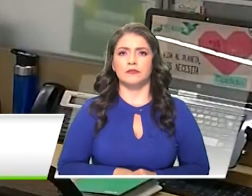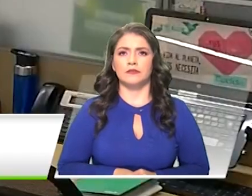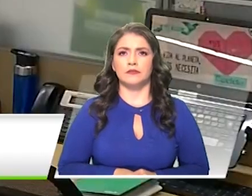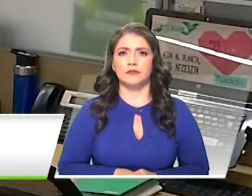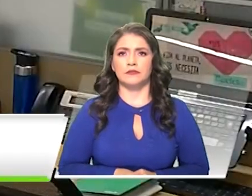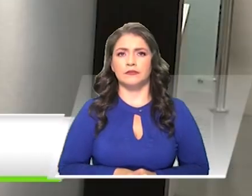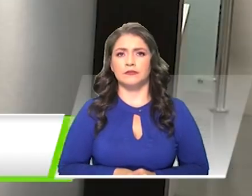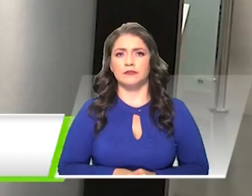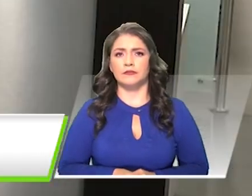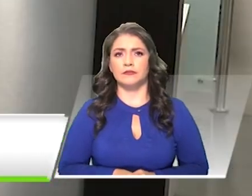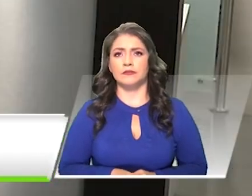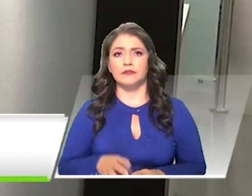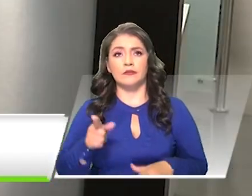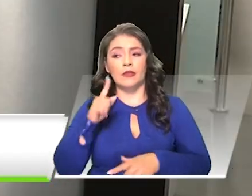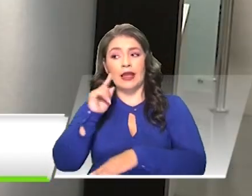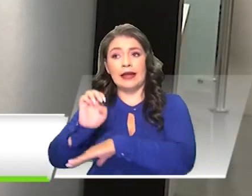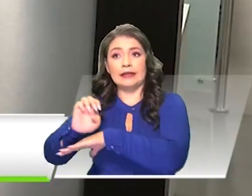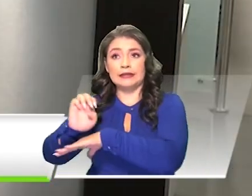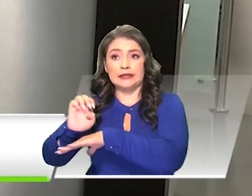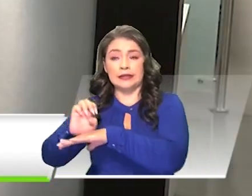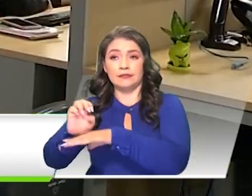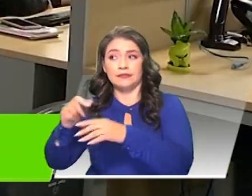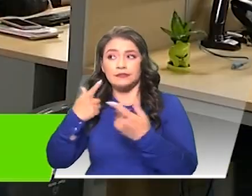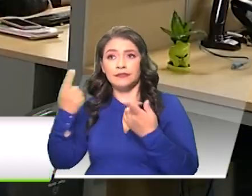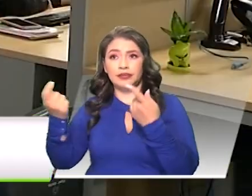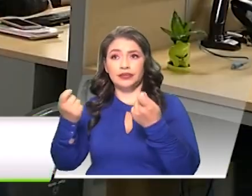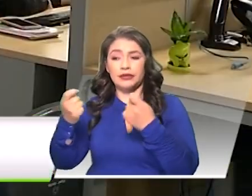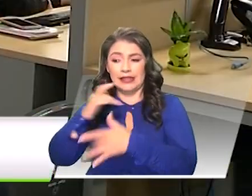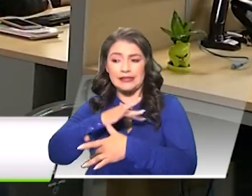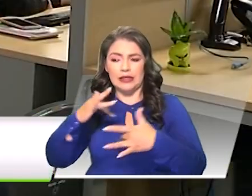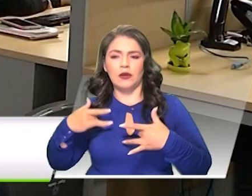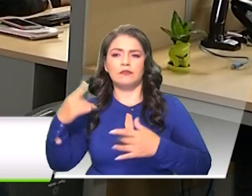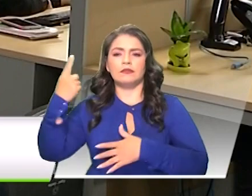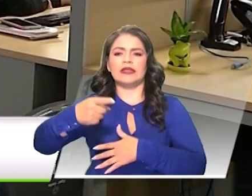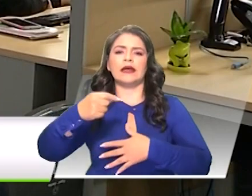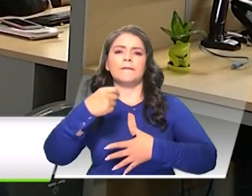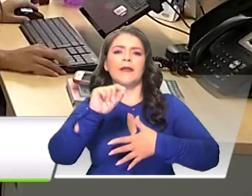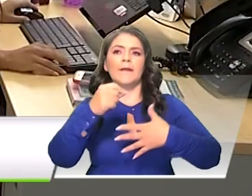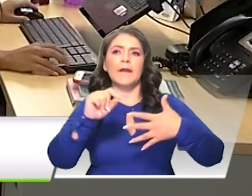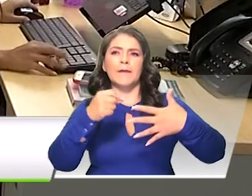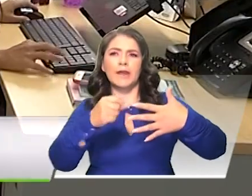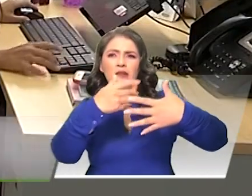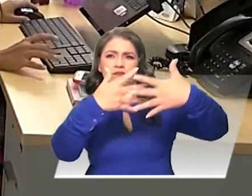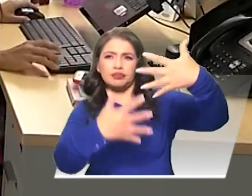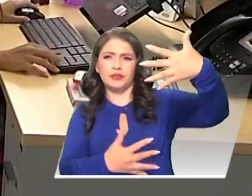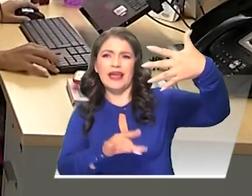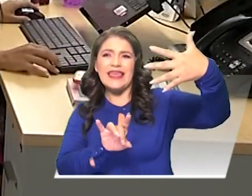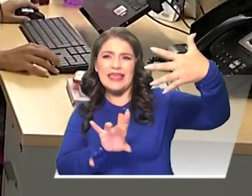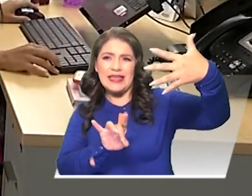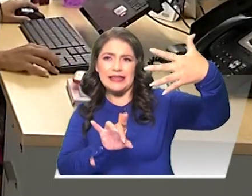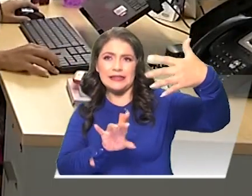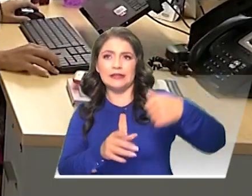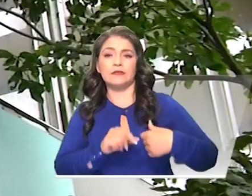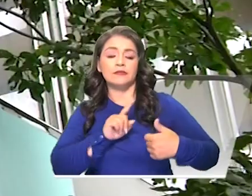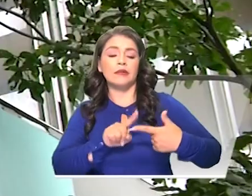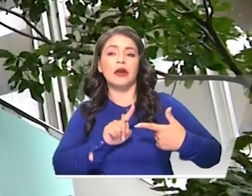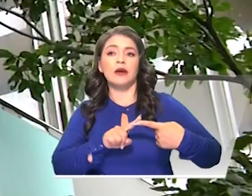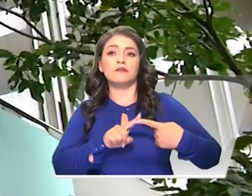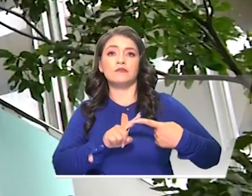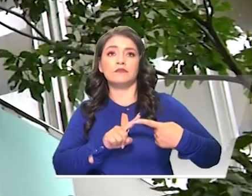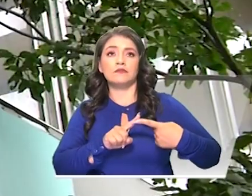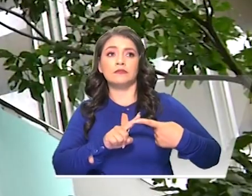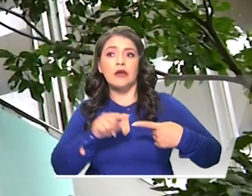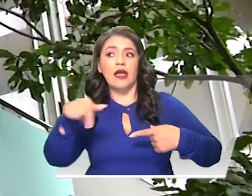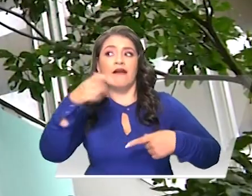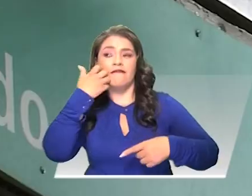esta manera, la Superintendencia de Salud le ordenó poner en marcha 15 órdenes, entre ellas, implementar un modelo de atención que privilegie la prevención